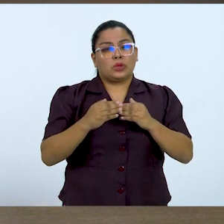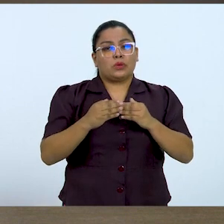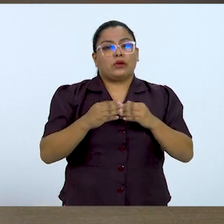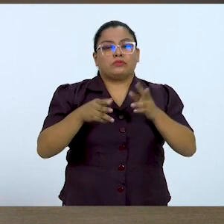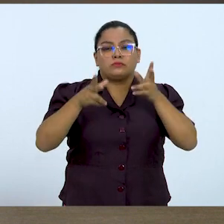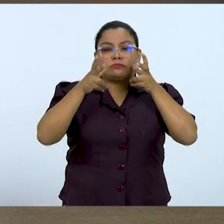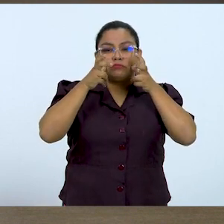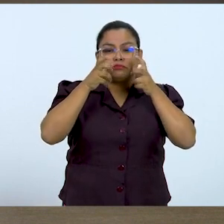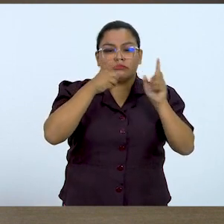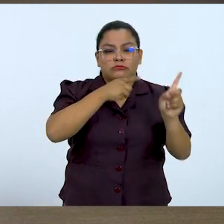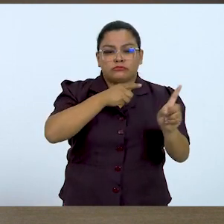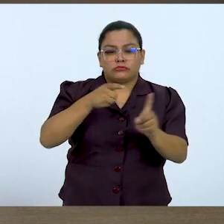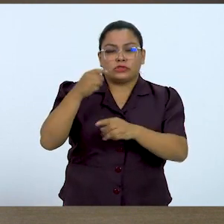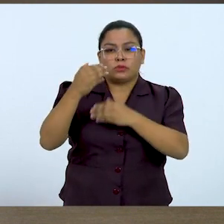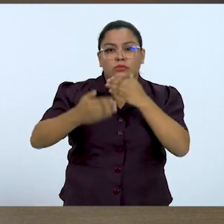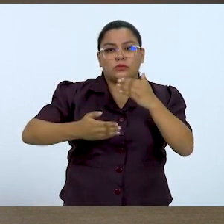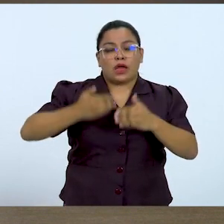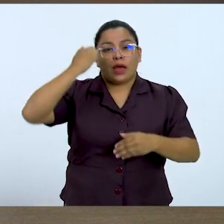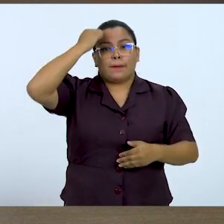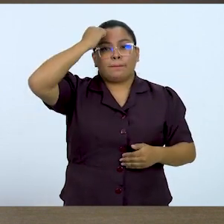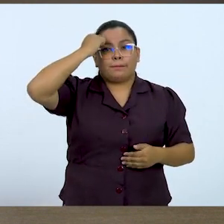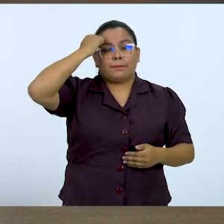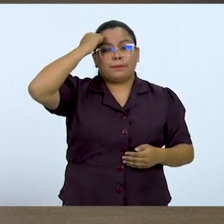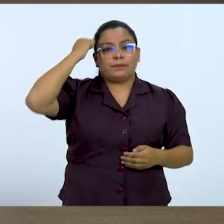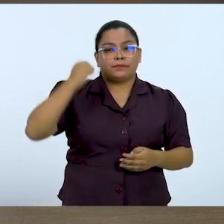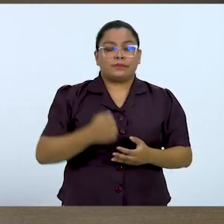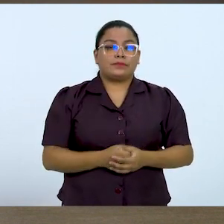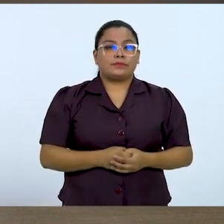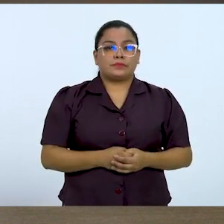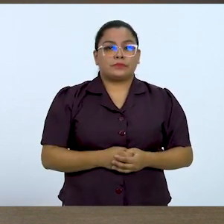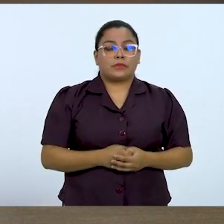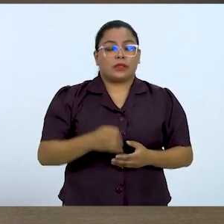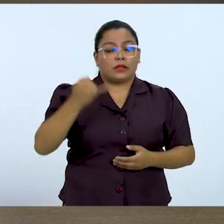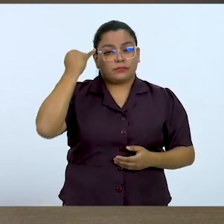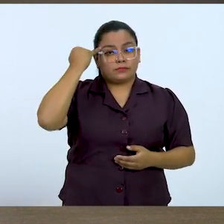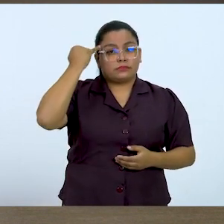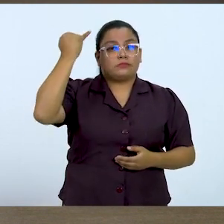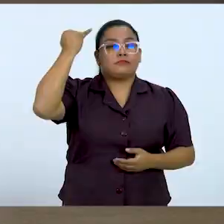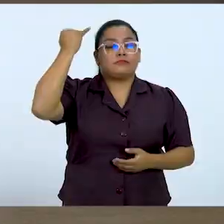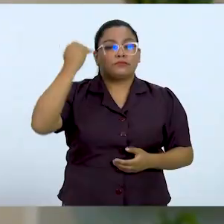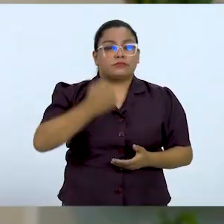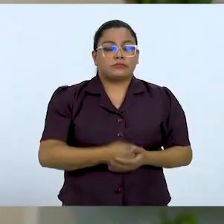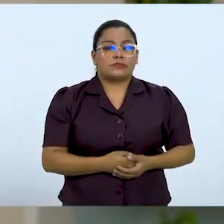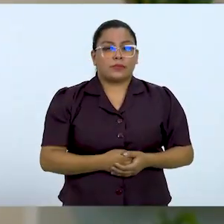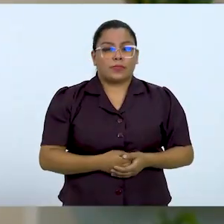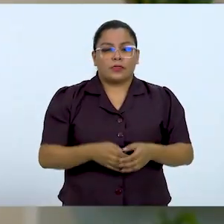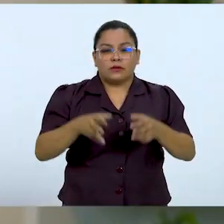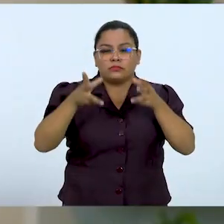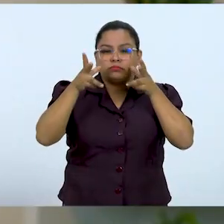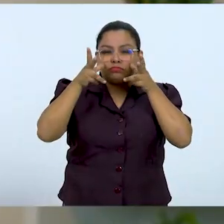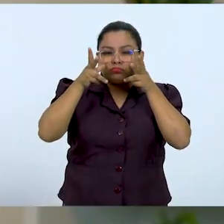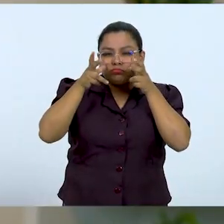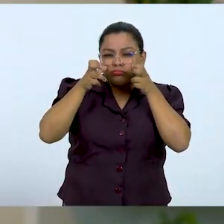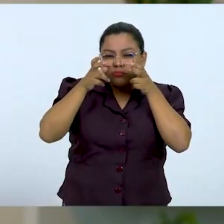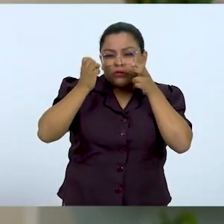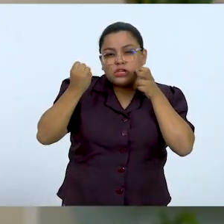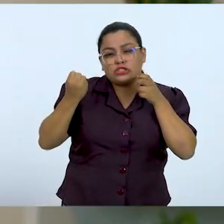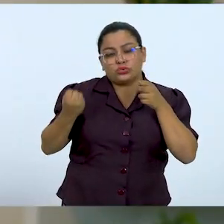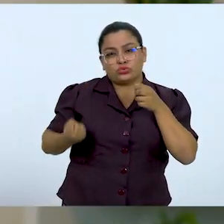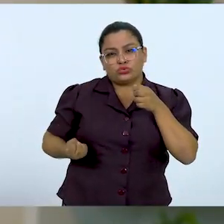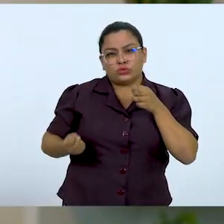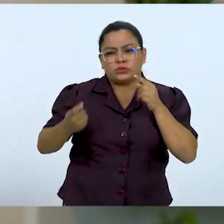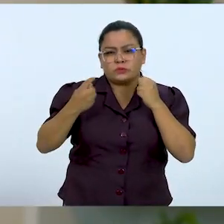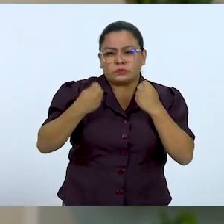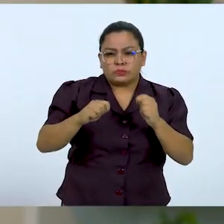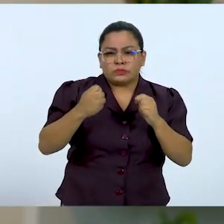Además, cuando observa y orienta el proceso de aprendizaje. La idea es observar al